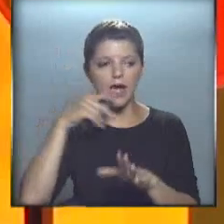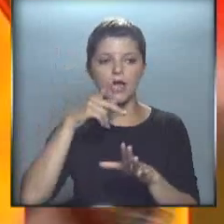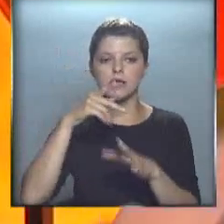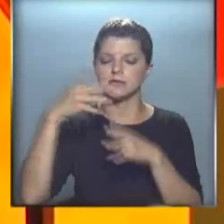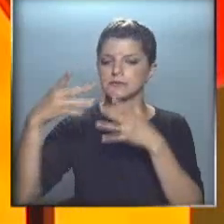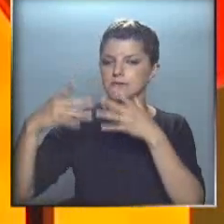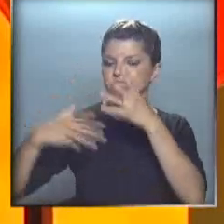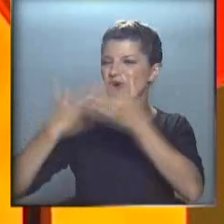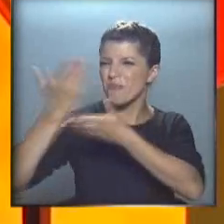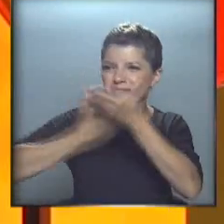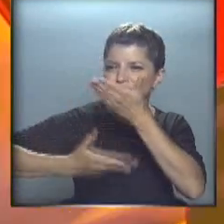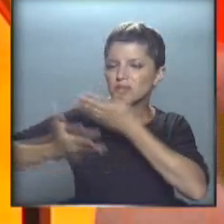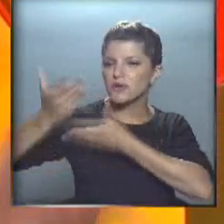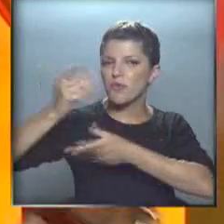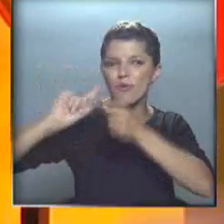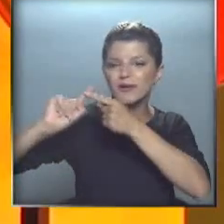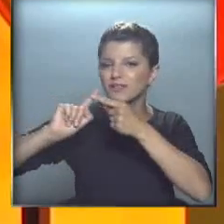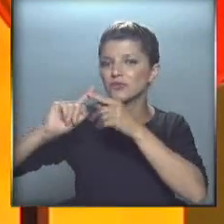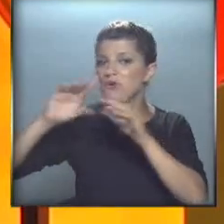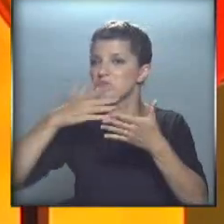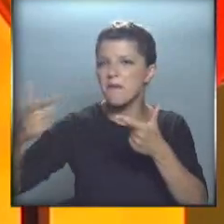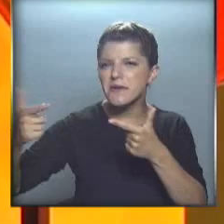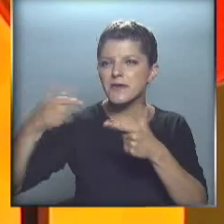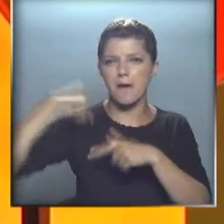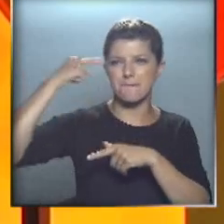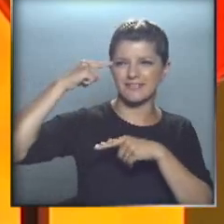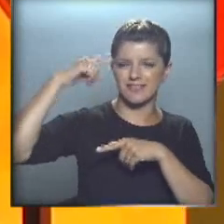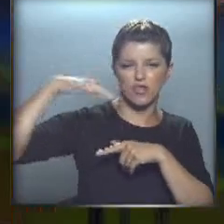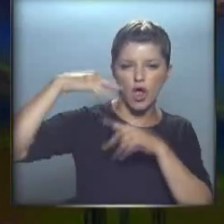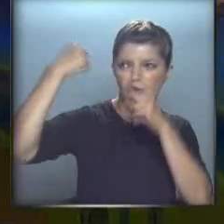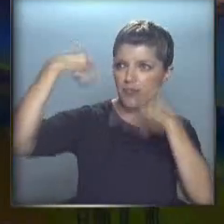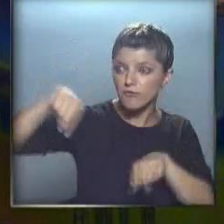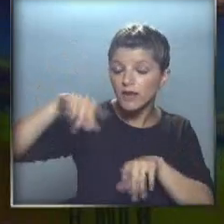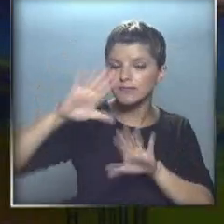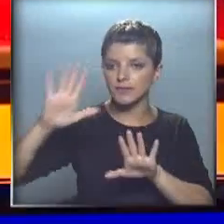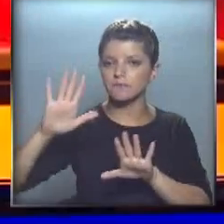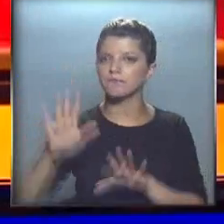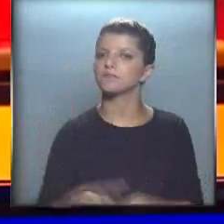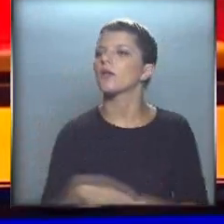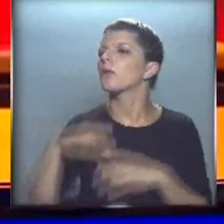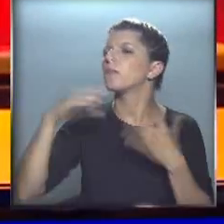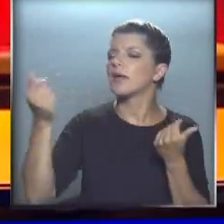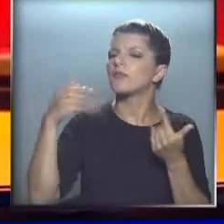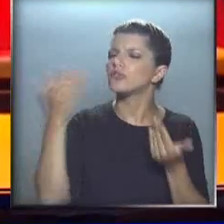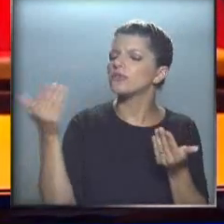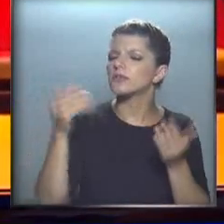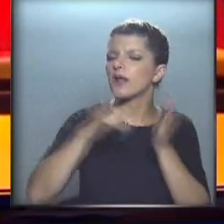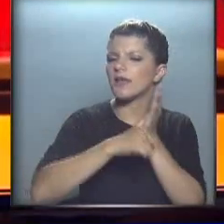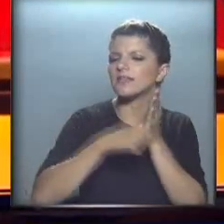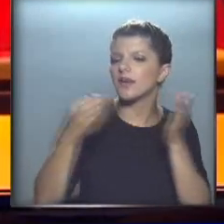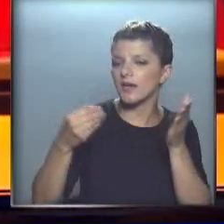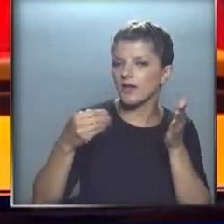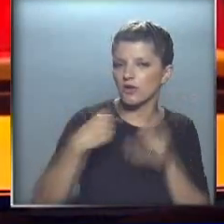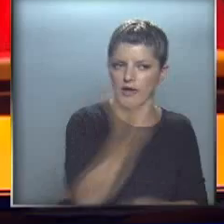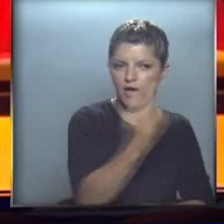era compatible con la forma de vivir, de pensar. Y retomando lo que vimos en el capítulo, ¿qué es la identidad entonces? ¿Lo que haces? ¿Lo que te dicen que sos? ¿Lo